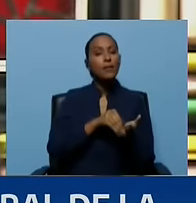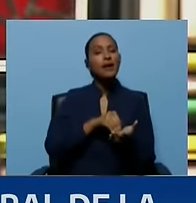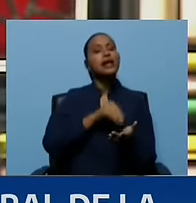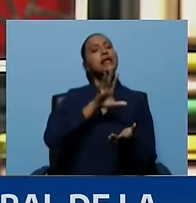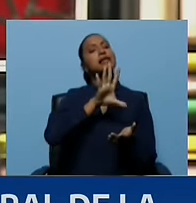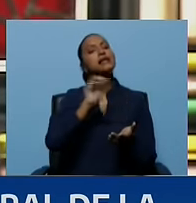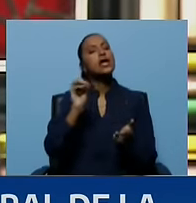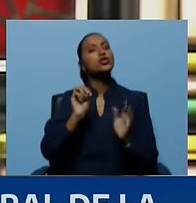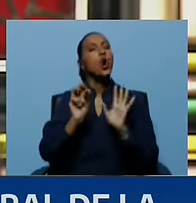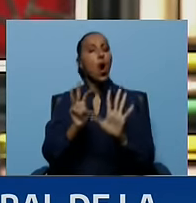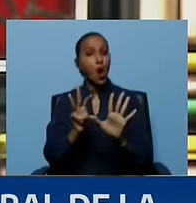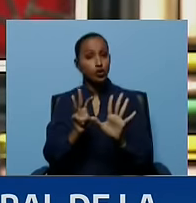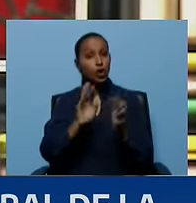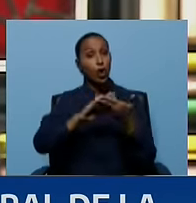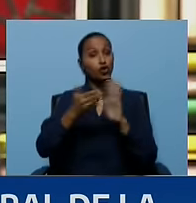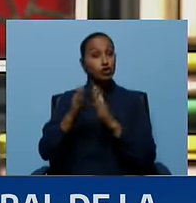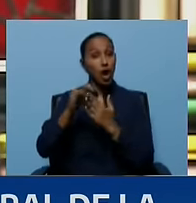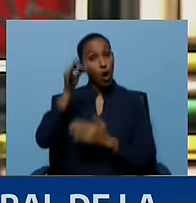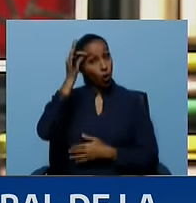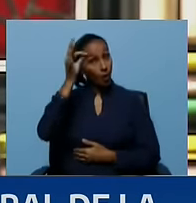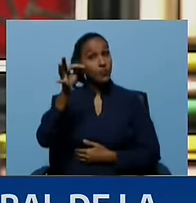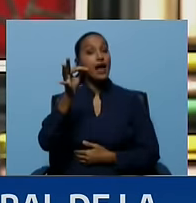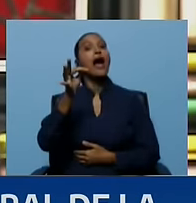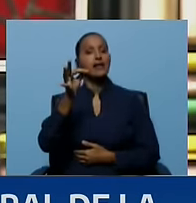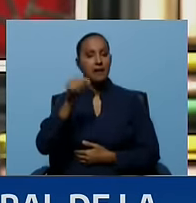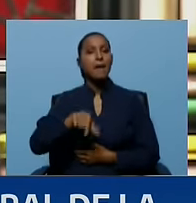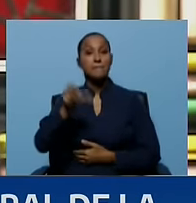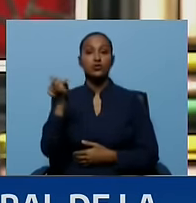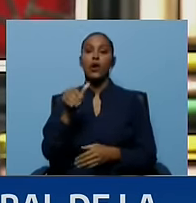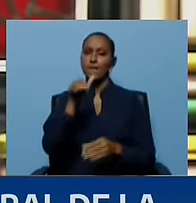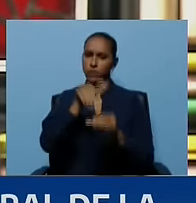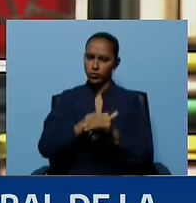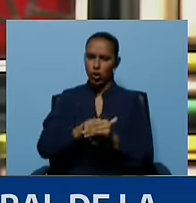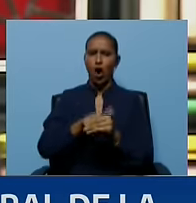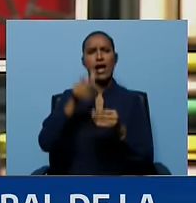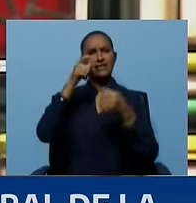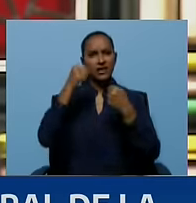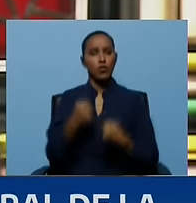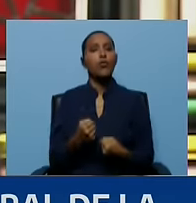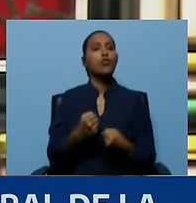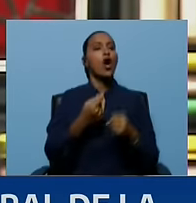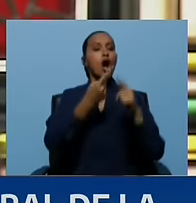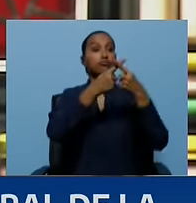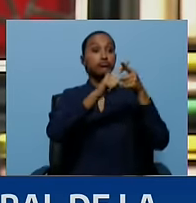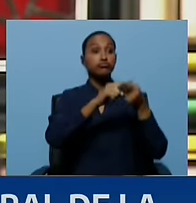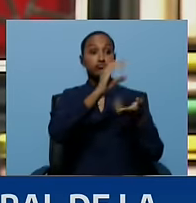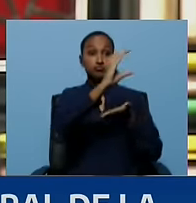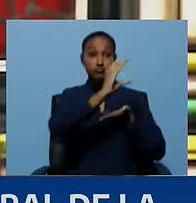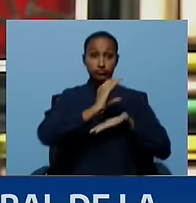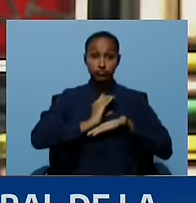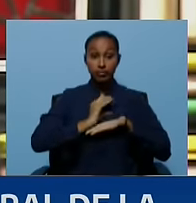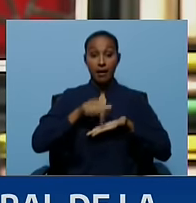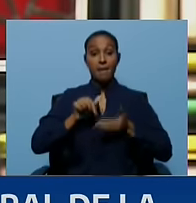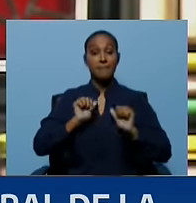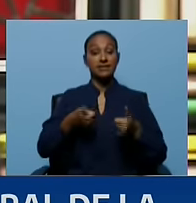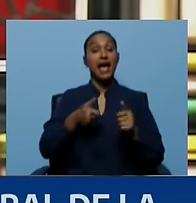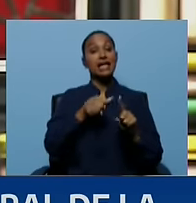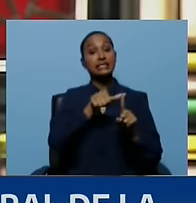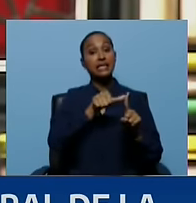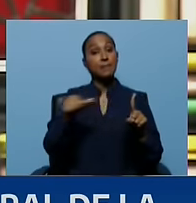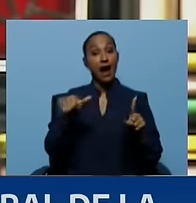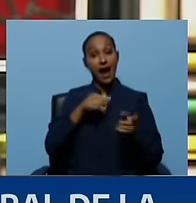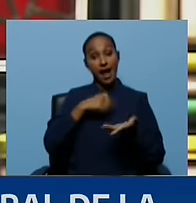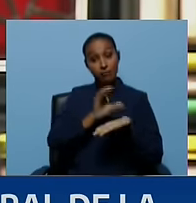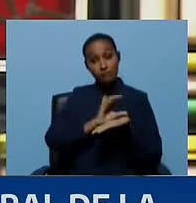con esperanza nada más, sino que votó con seguridad, que estos recursos van a empezar a llegar a partir de esta semana. No se pierde el pueblo